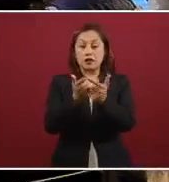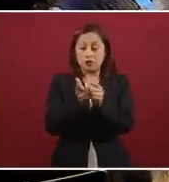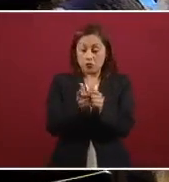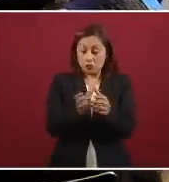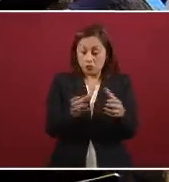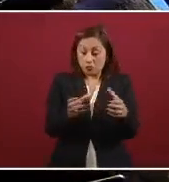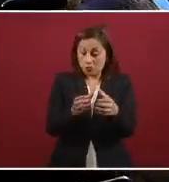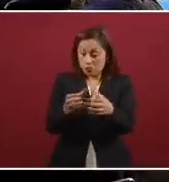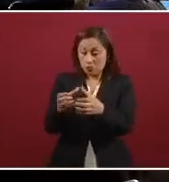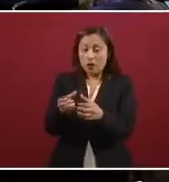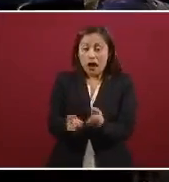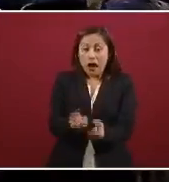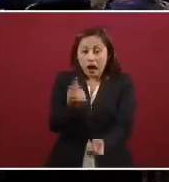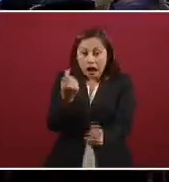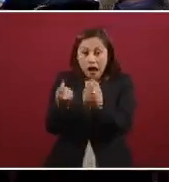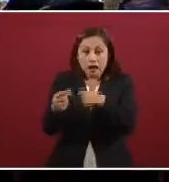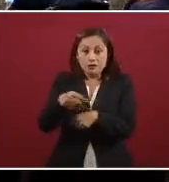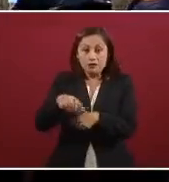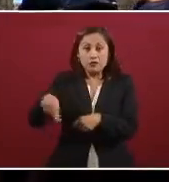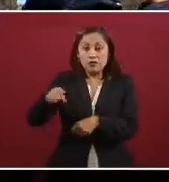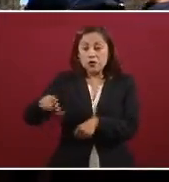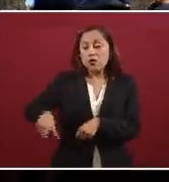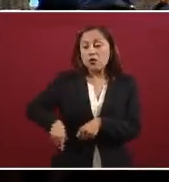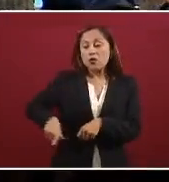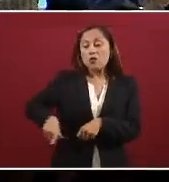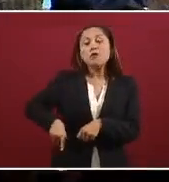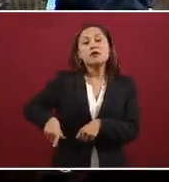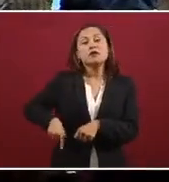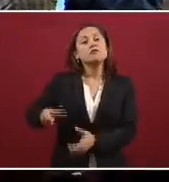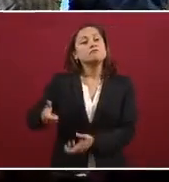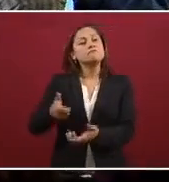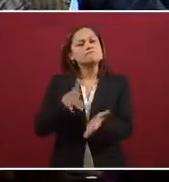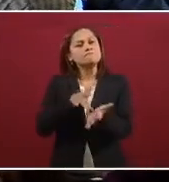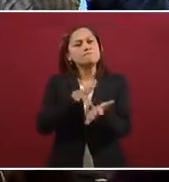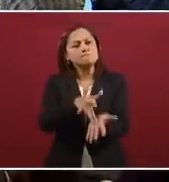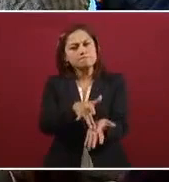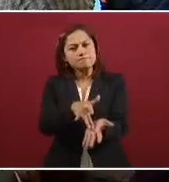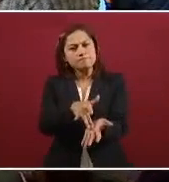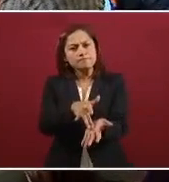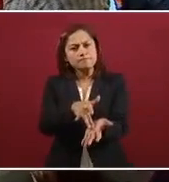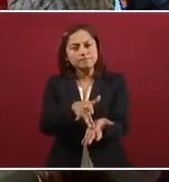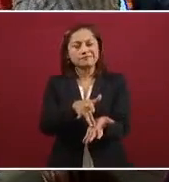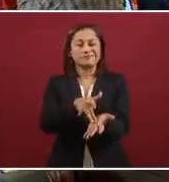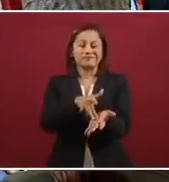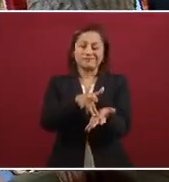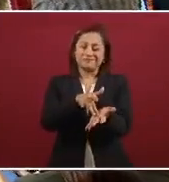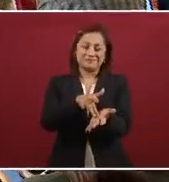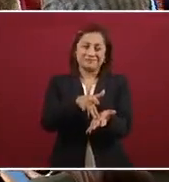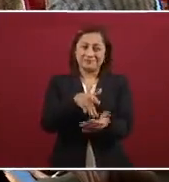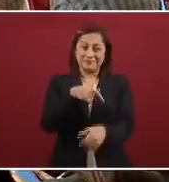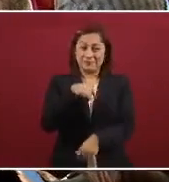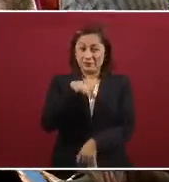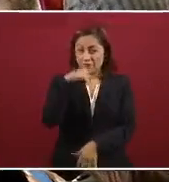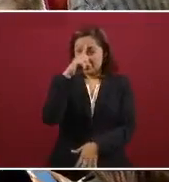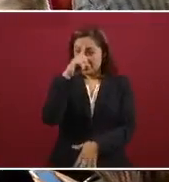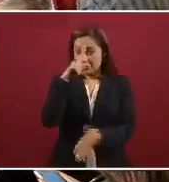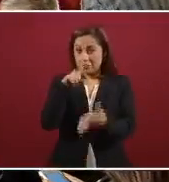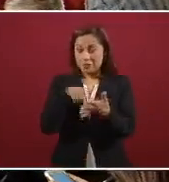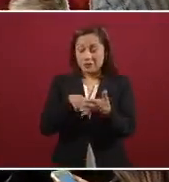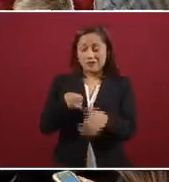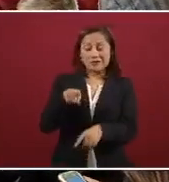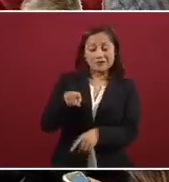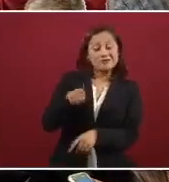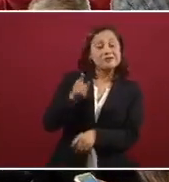mismo gobierno. Creo que eso no corresponde